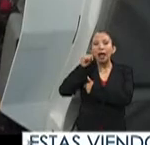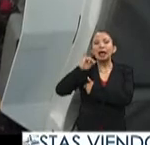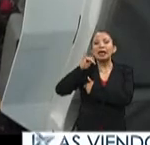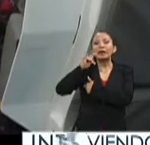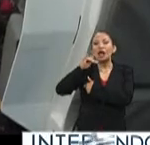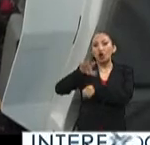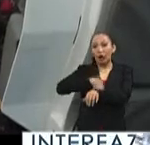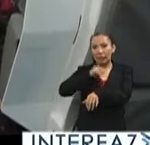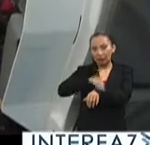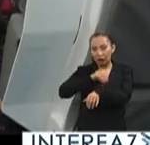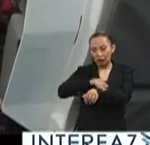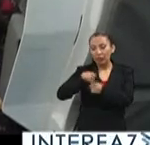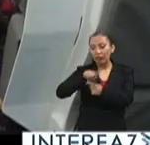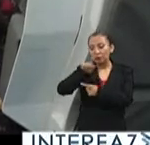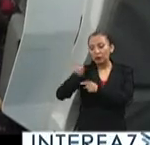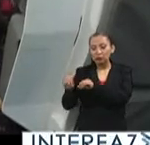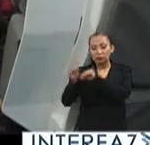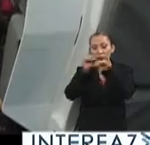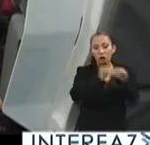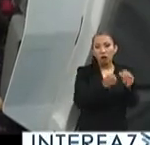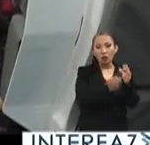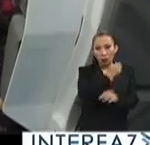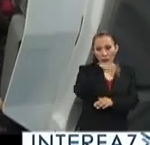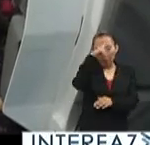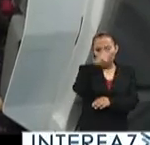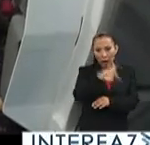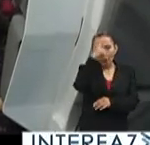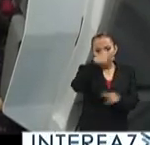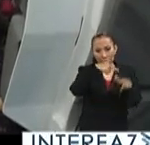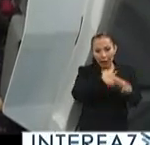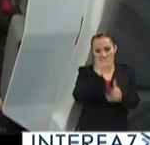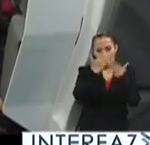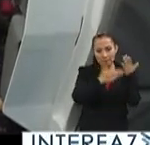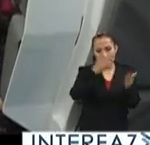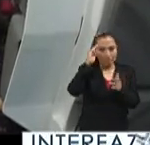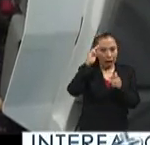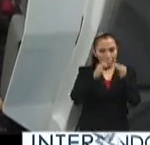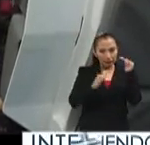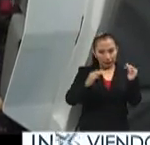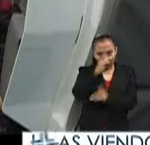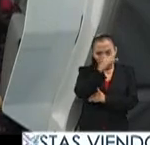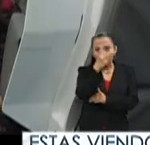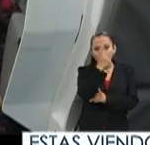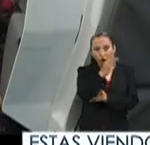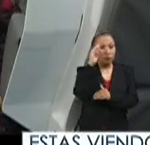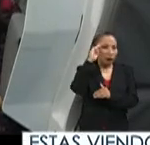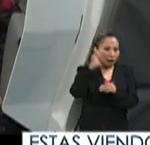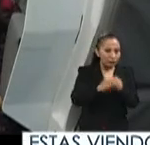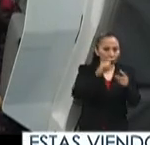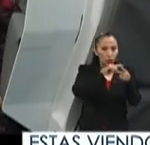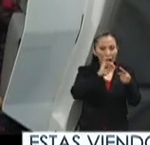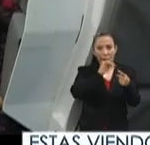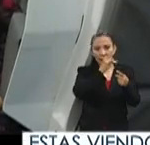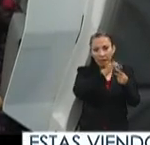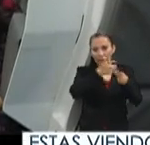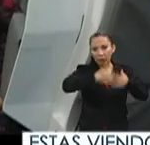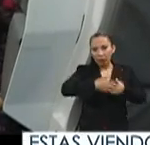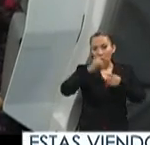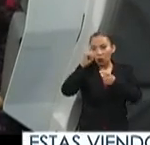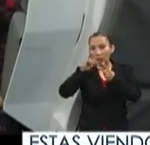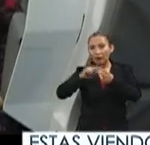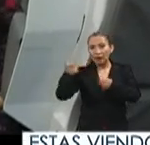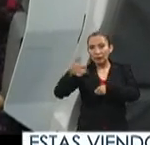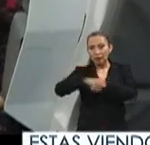eléctrico. Después de ahí me moví a Nuevo México para continuar mi posgrado. Obtuve 2 maestrías, una de ingeniería industrial y